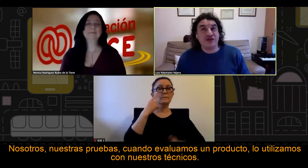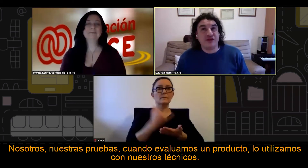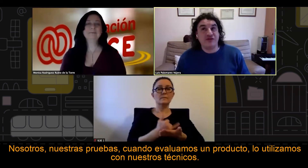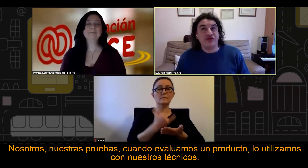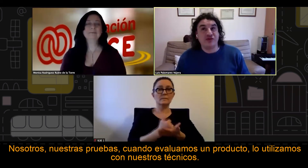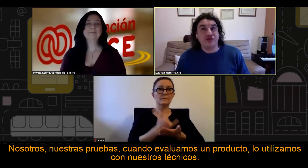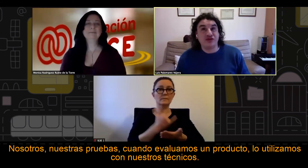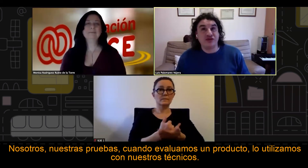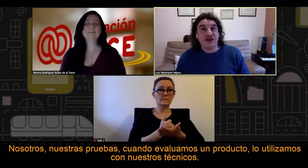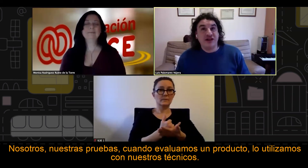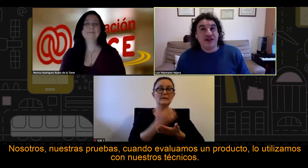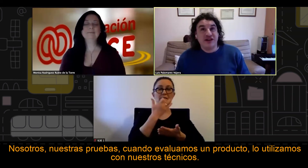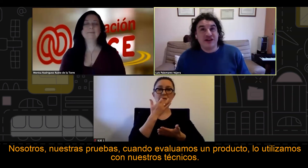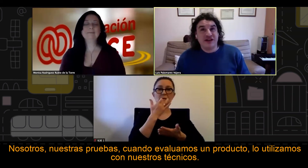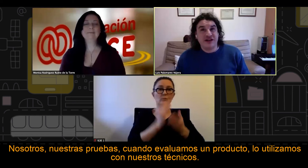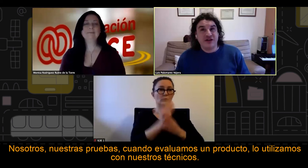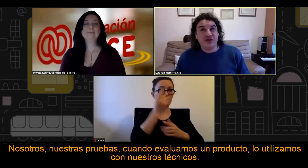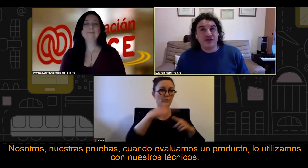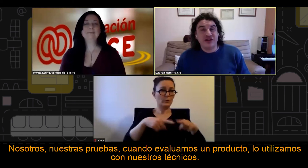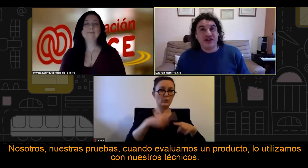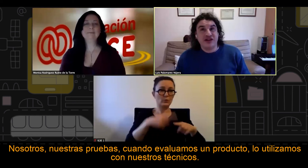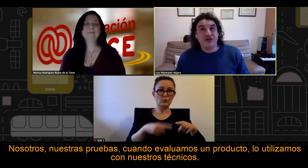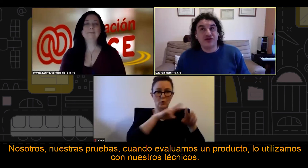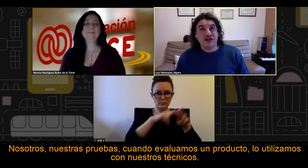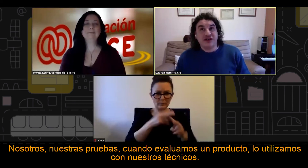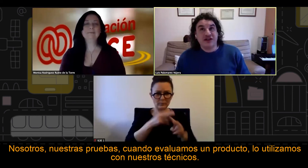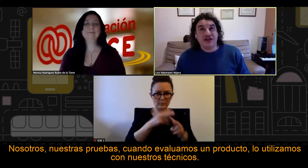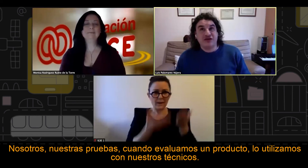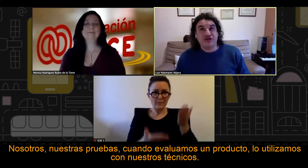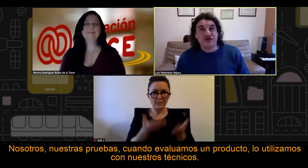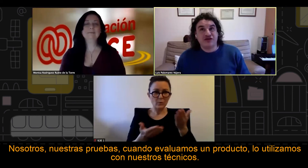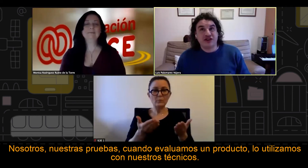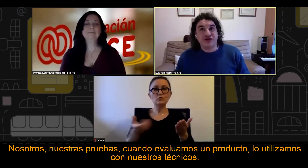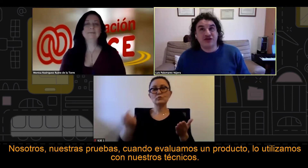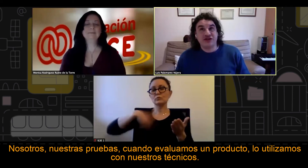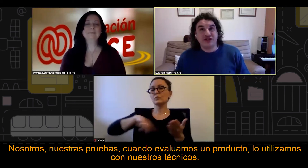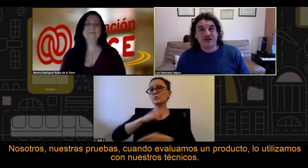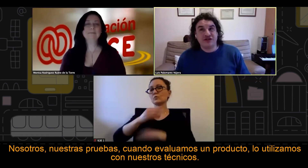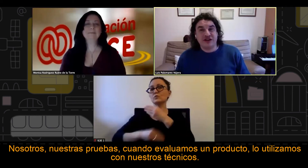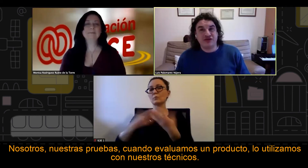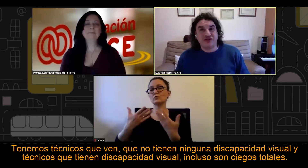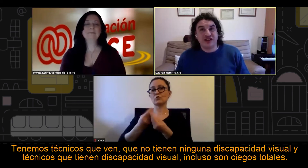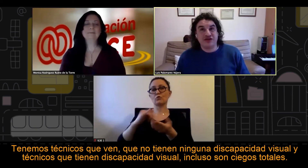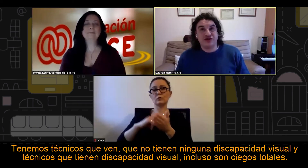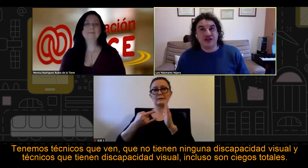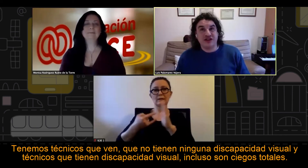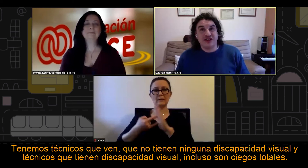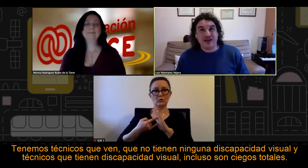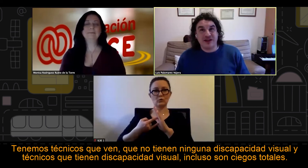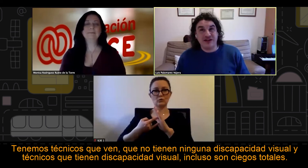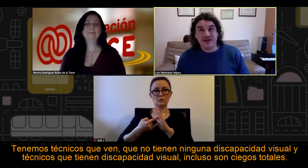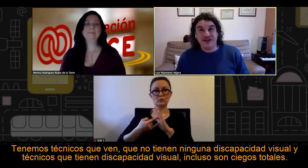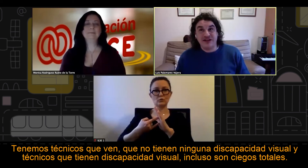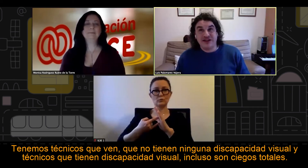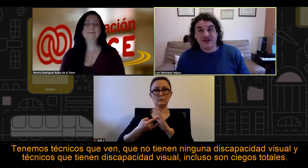cuando evaluamos un producto, lo utilizamos con nuestros técnicos. Tenemos técnicos que